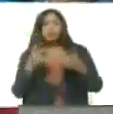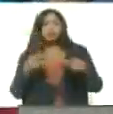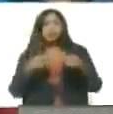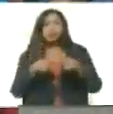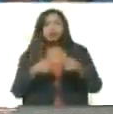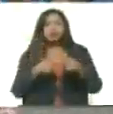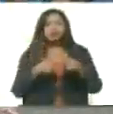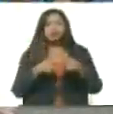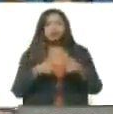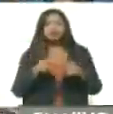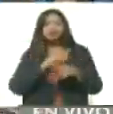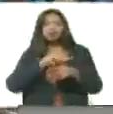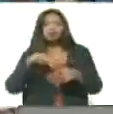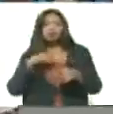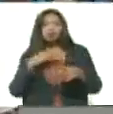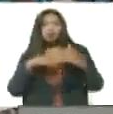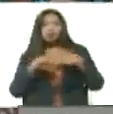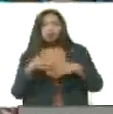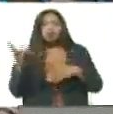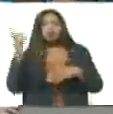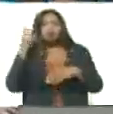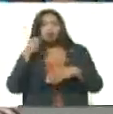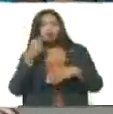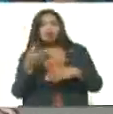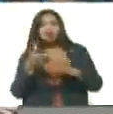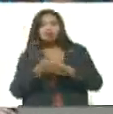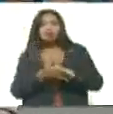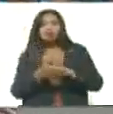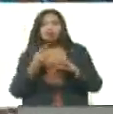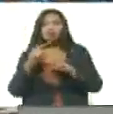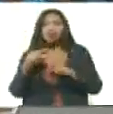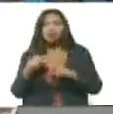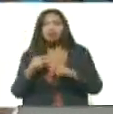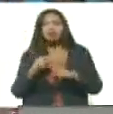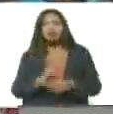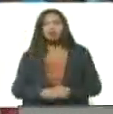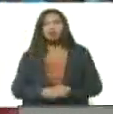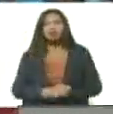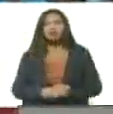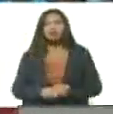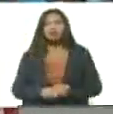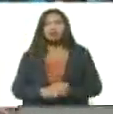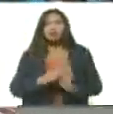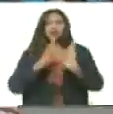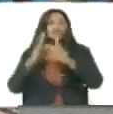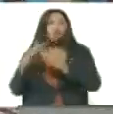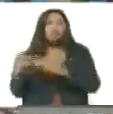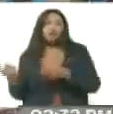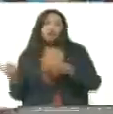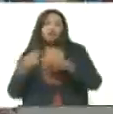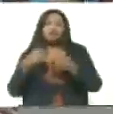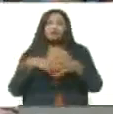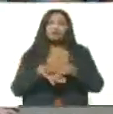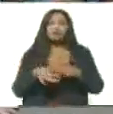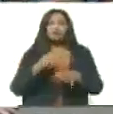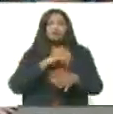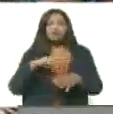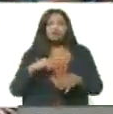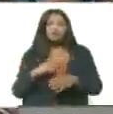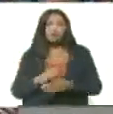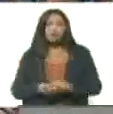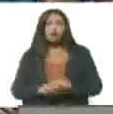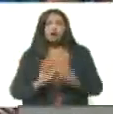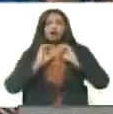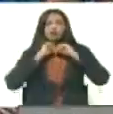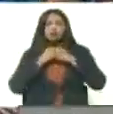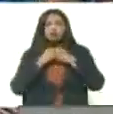Pero de inmediato vamos a escuchar las palabras del jefe de estrategia electoral e integrante del comando de campaña Aristóbulo